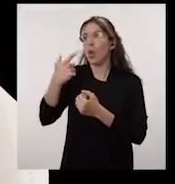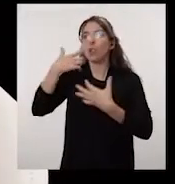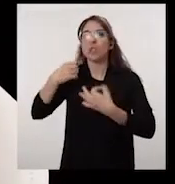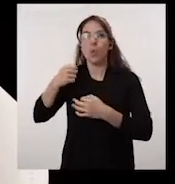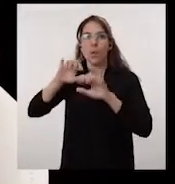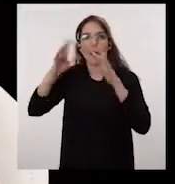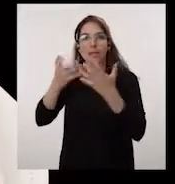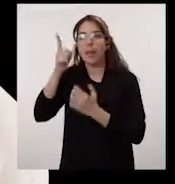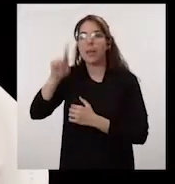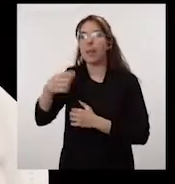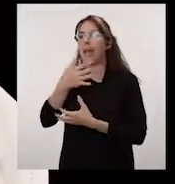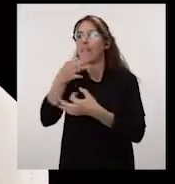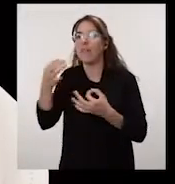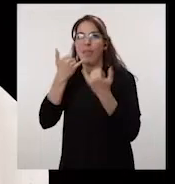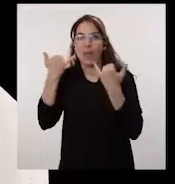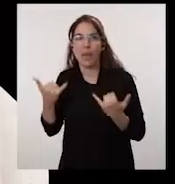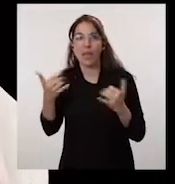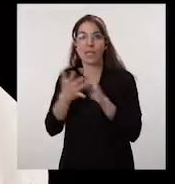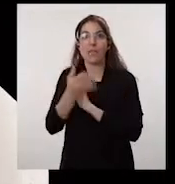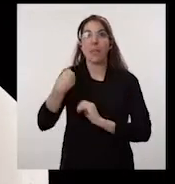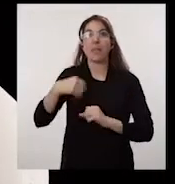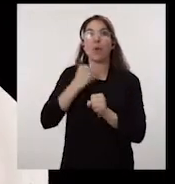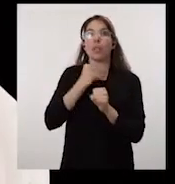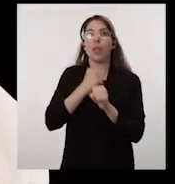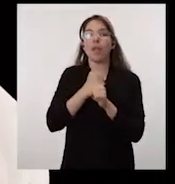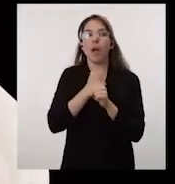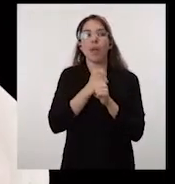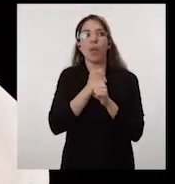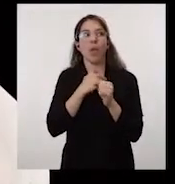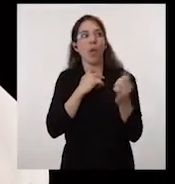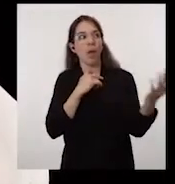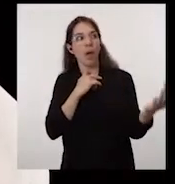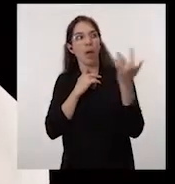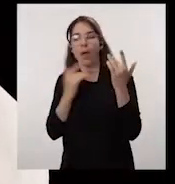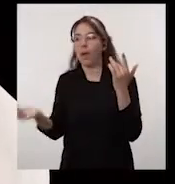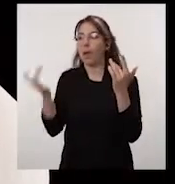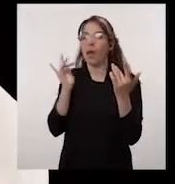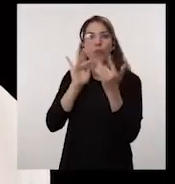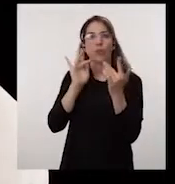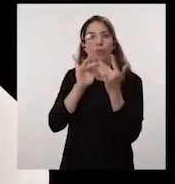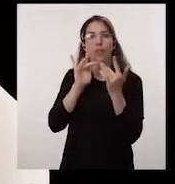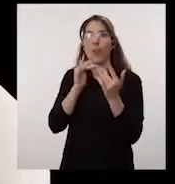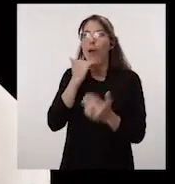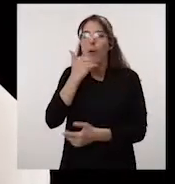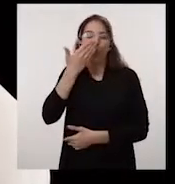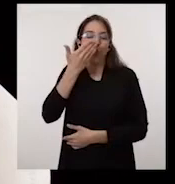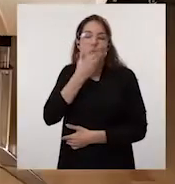eficiencia energética con lo cual esta labor del espionaje ha sido realmente muy significativa para nosotros